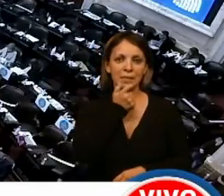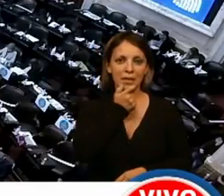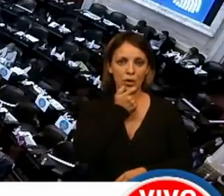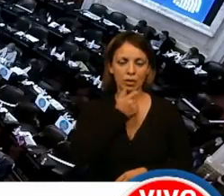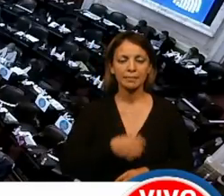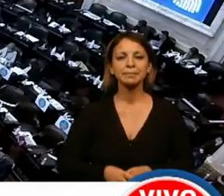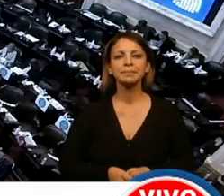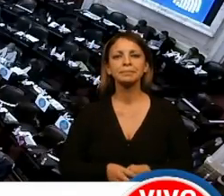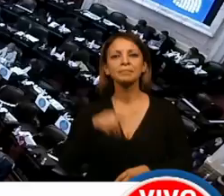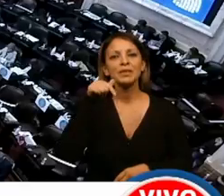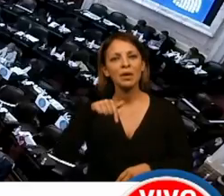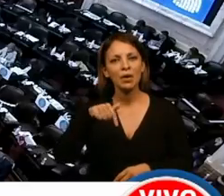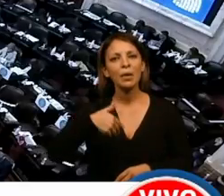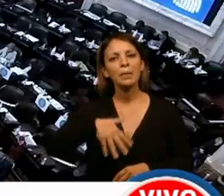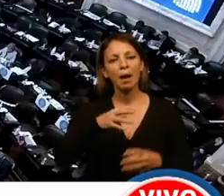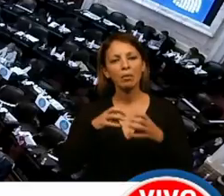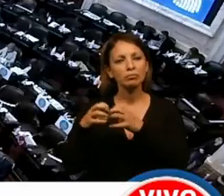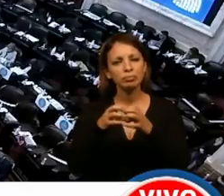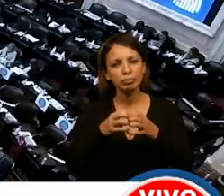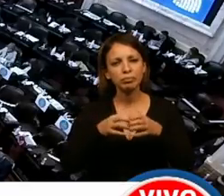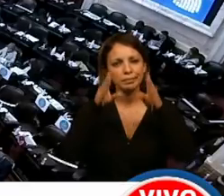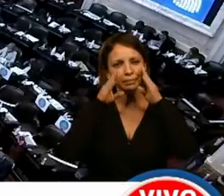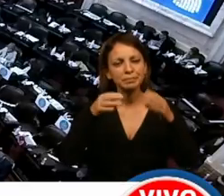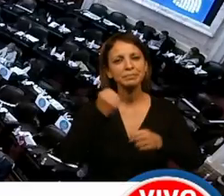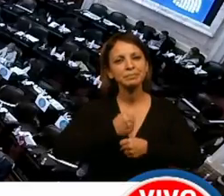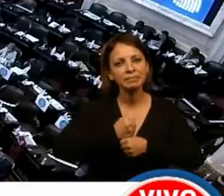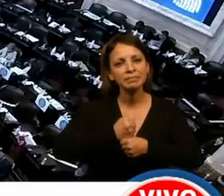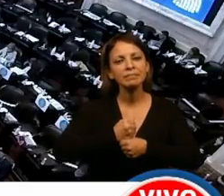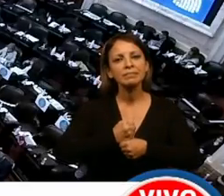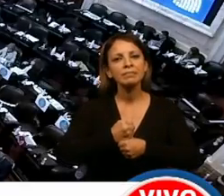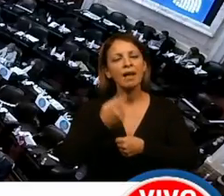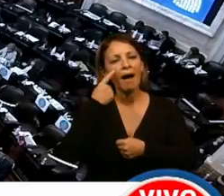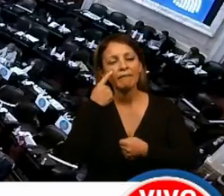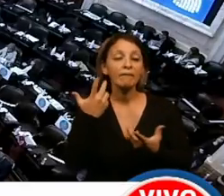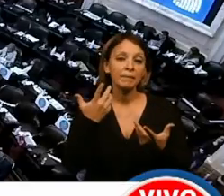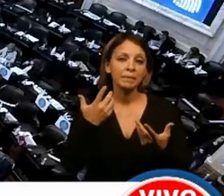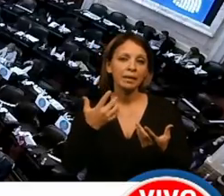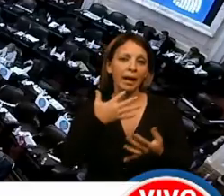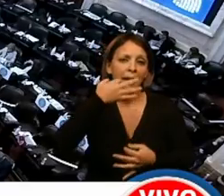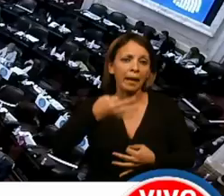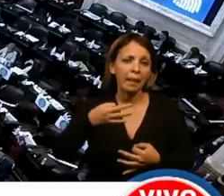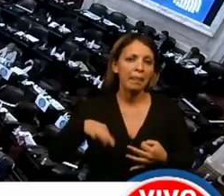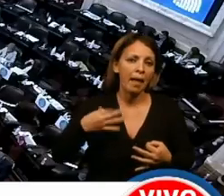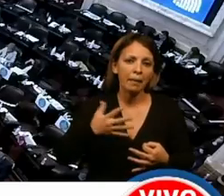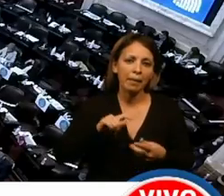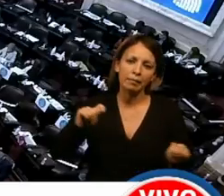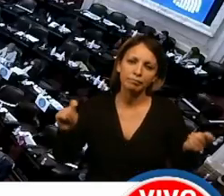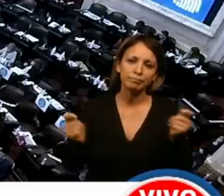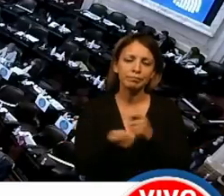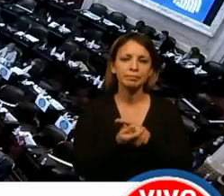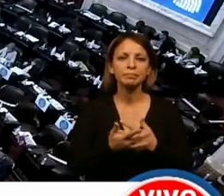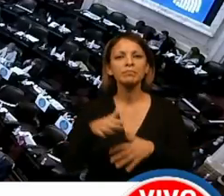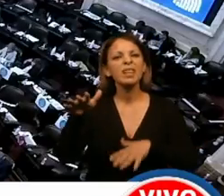hoy día vamos a tratar y vamos a trabajar por cambiar un poquito la realidad si a veces nosotros